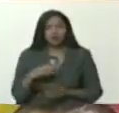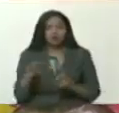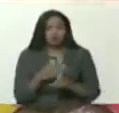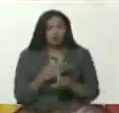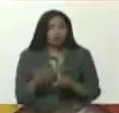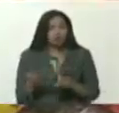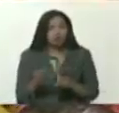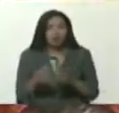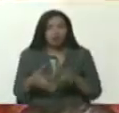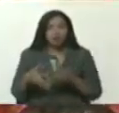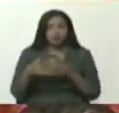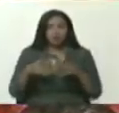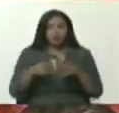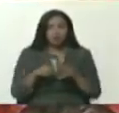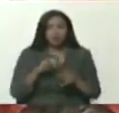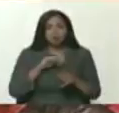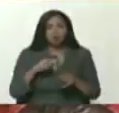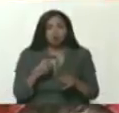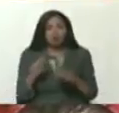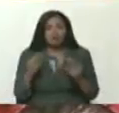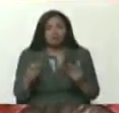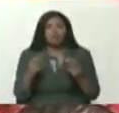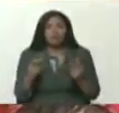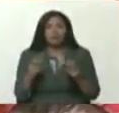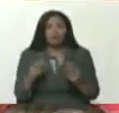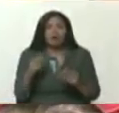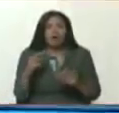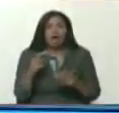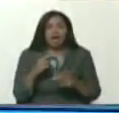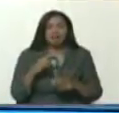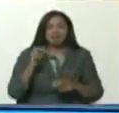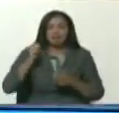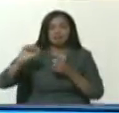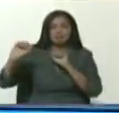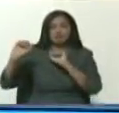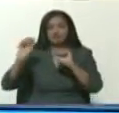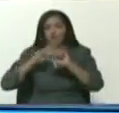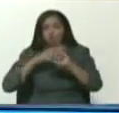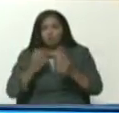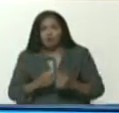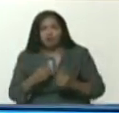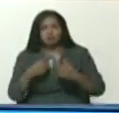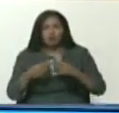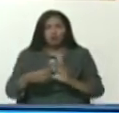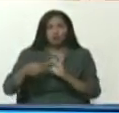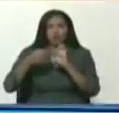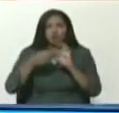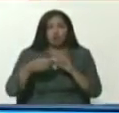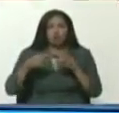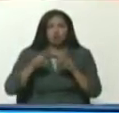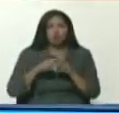imperio norteamericano, más reaccionamos con rebeldía, con fuerza, con unión popular.